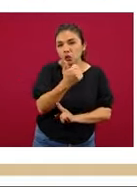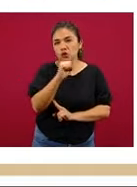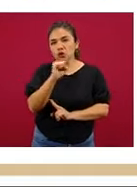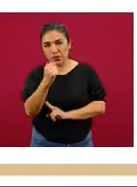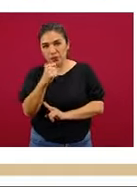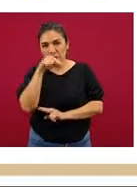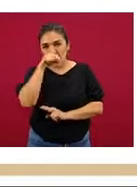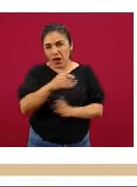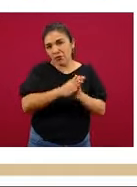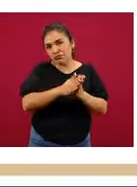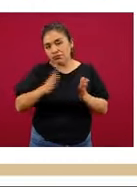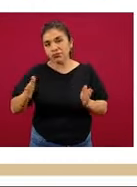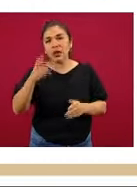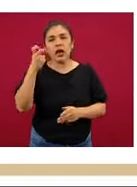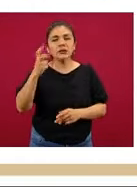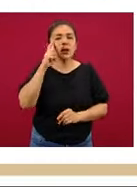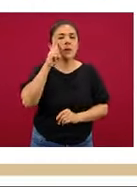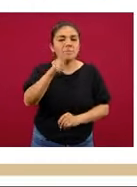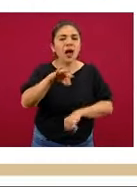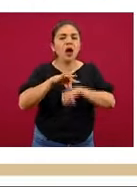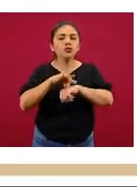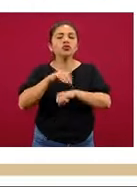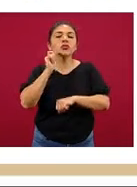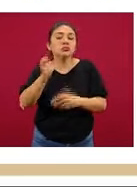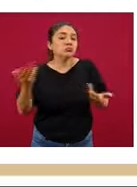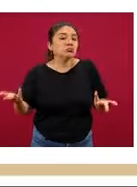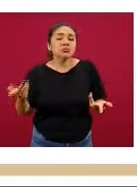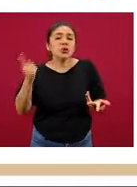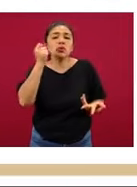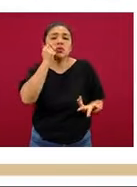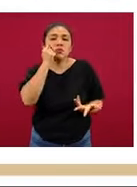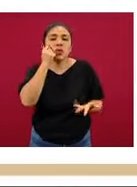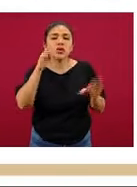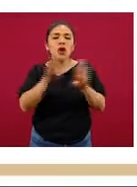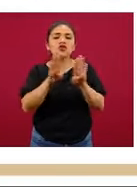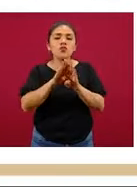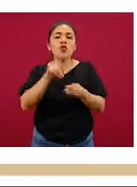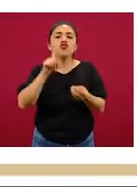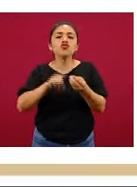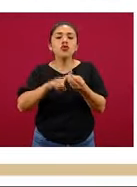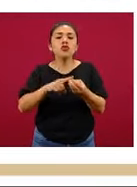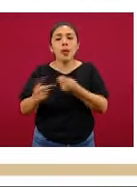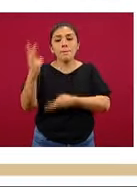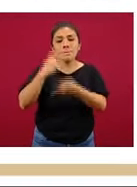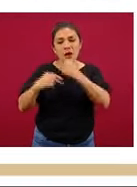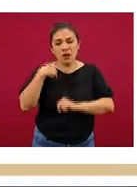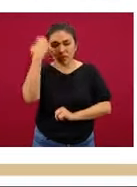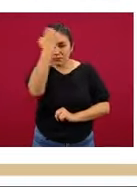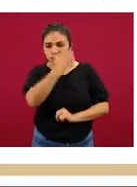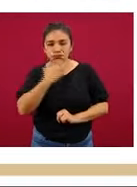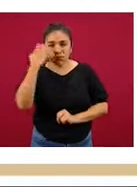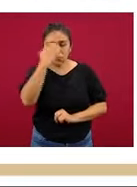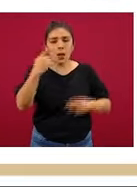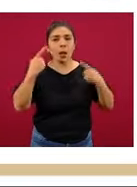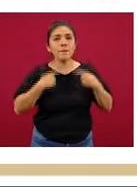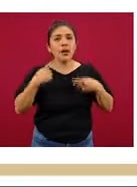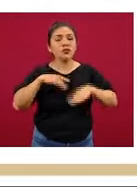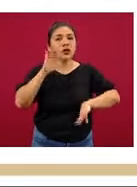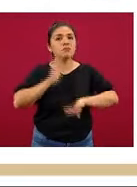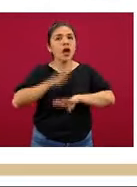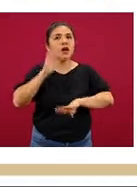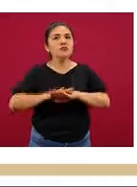en donde lo que podemos observar es que independientemente de la fuente que se esté analizando, la movilidad ya está llegando a